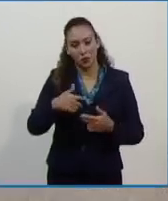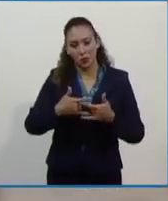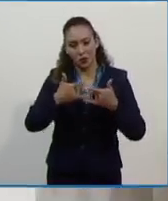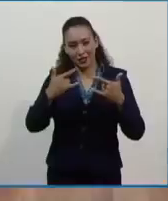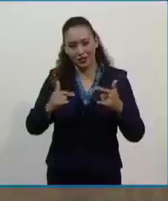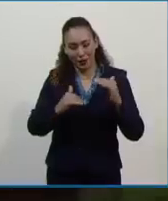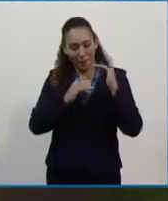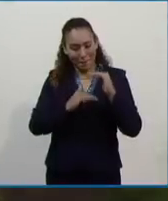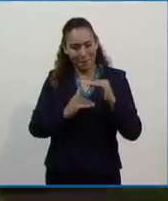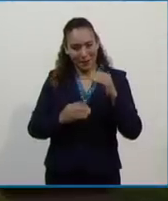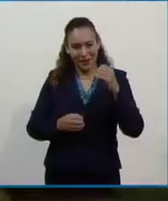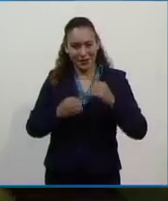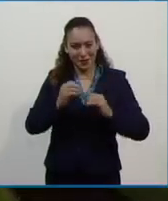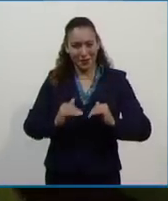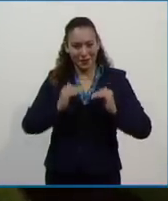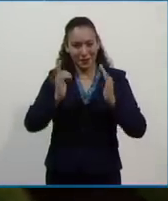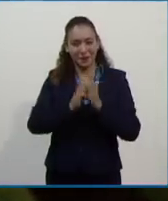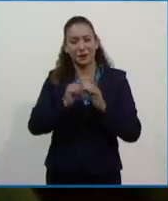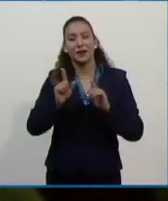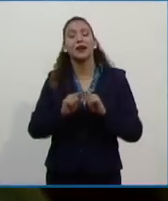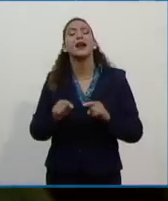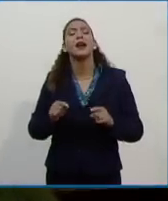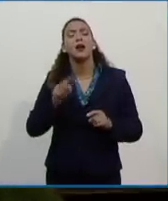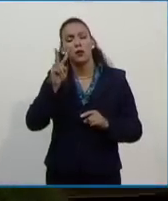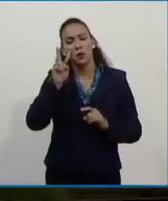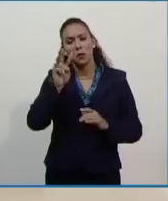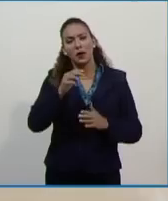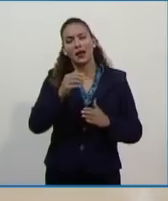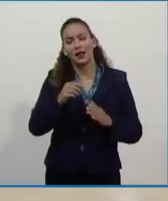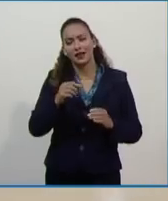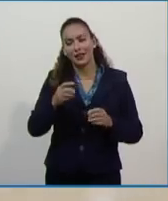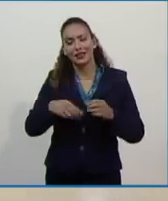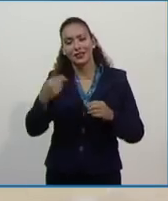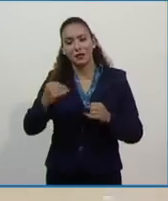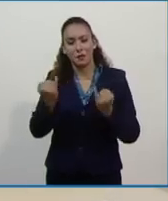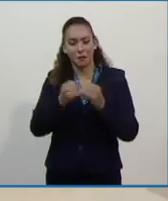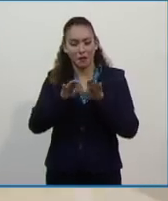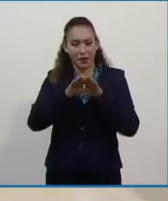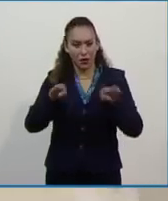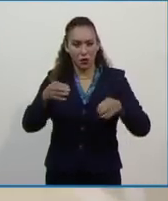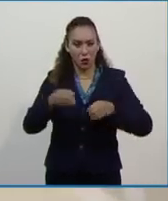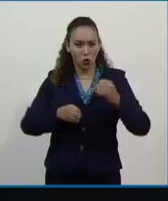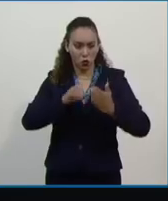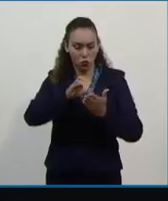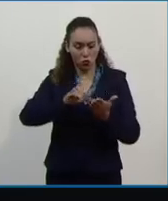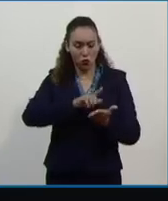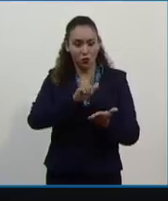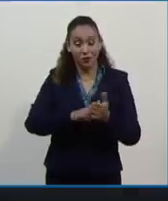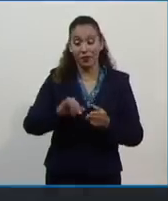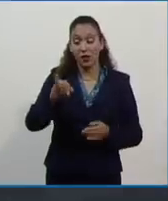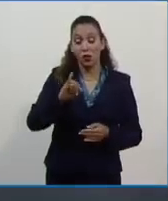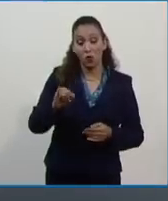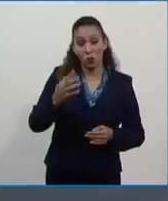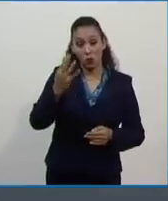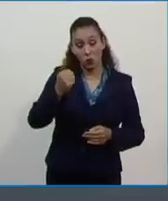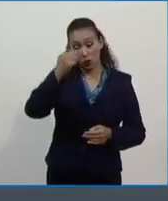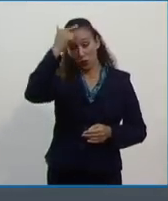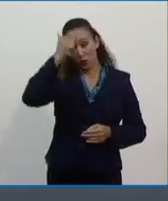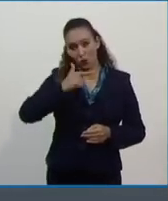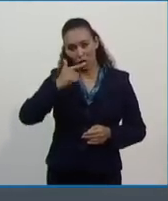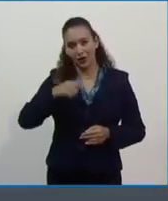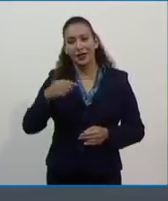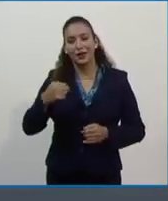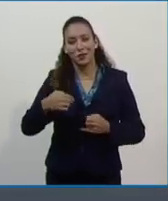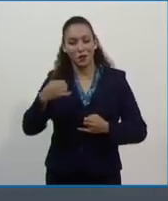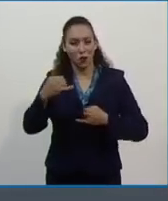de la Suprema Corte se estrena el capítulo Democracia y Justicia Constitucional. Y el jueves a las 9 de la noche en El Juego de